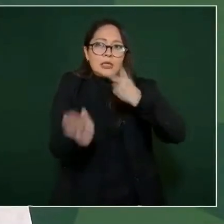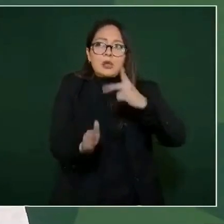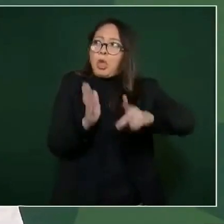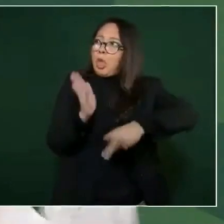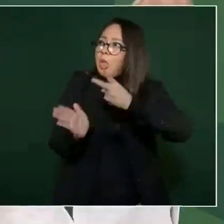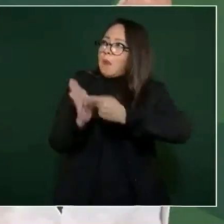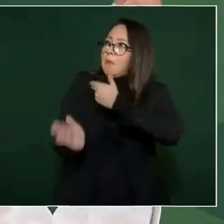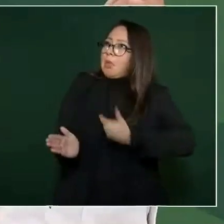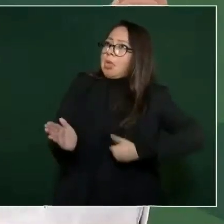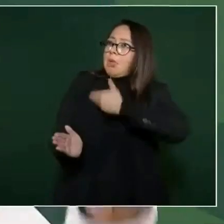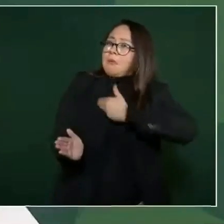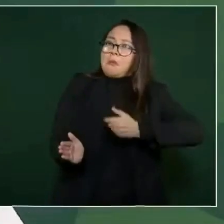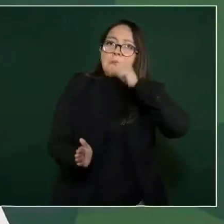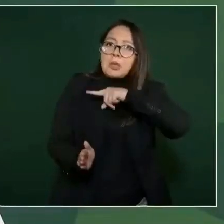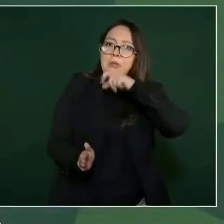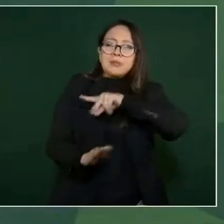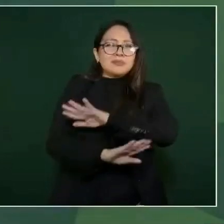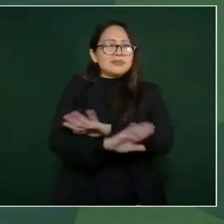Pero